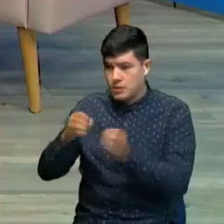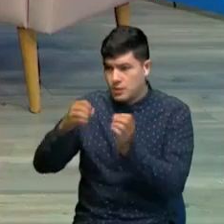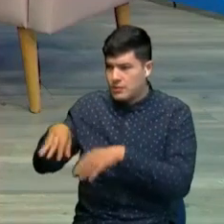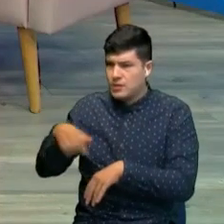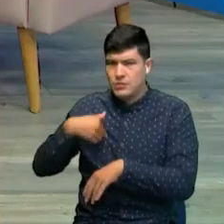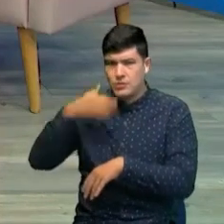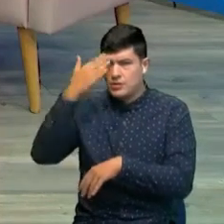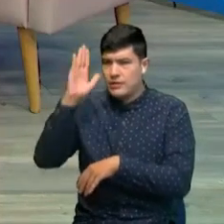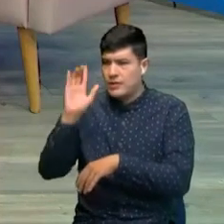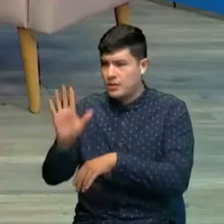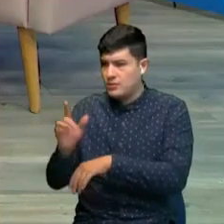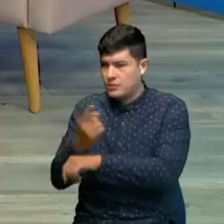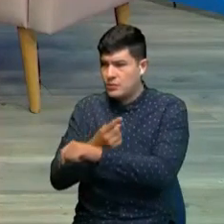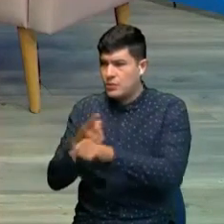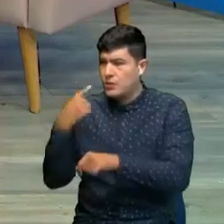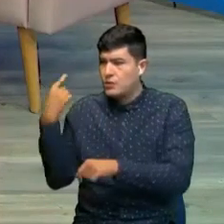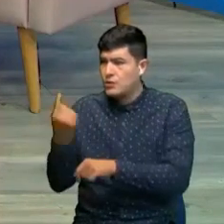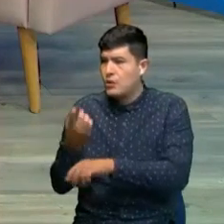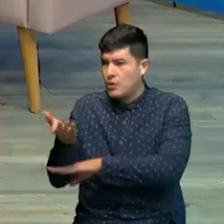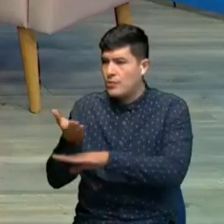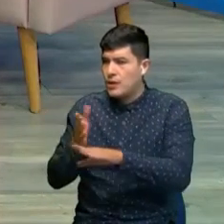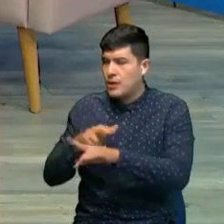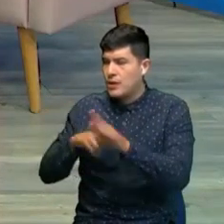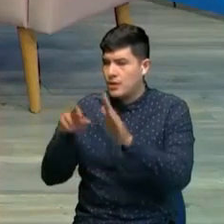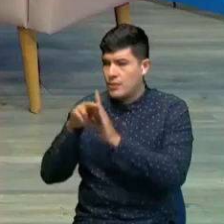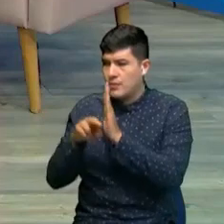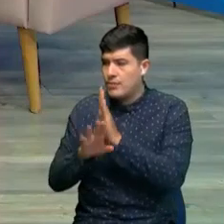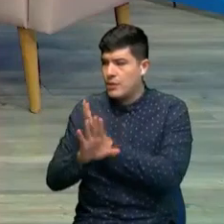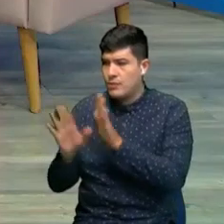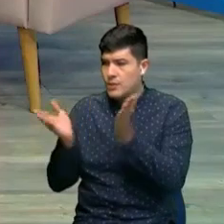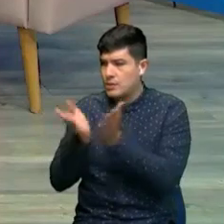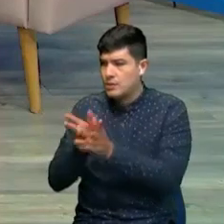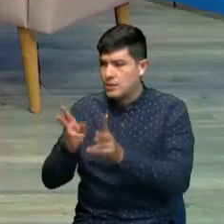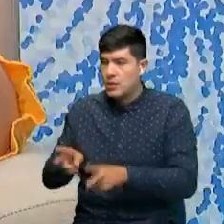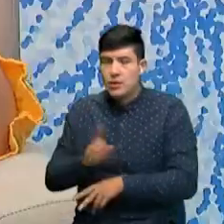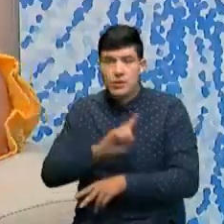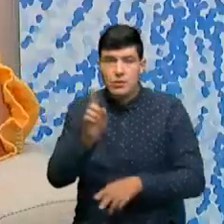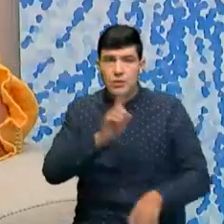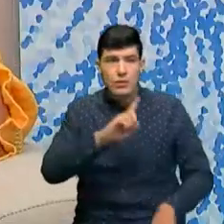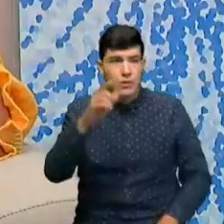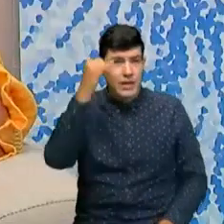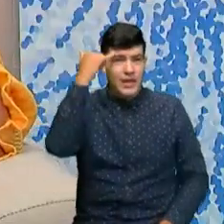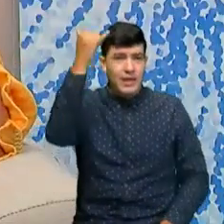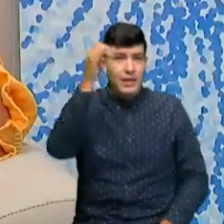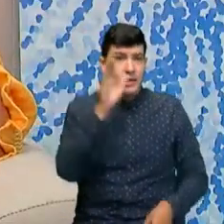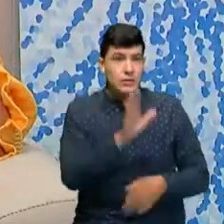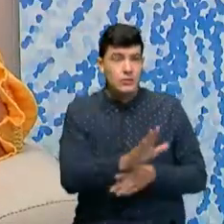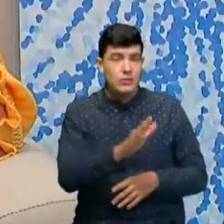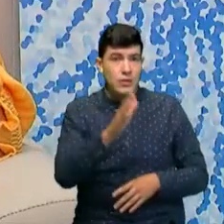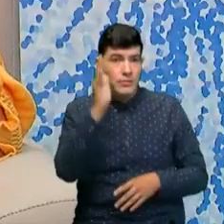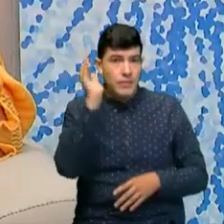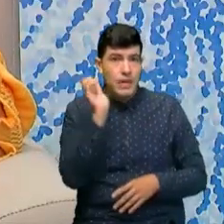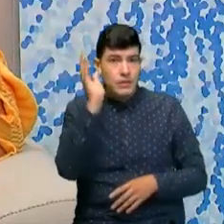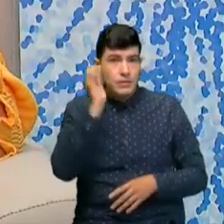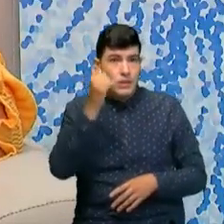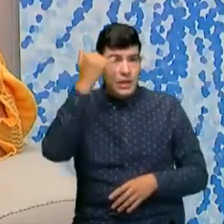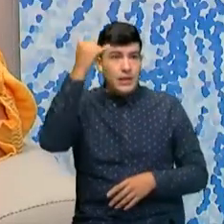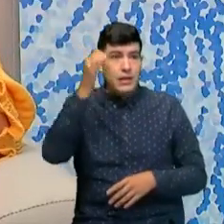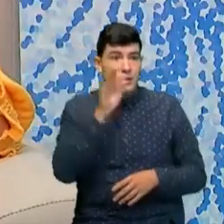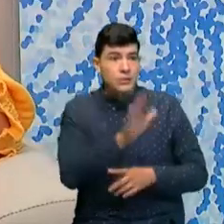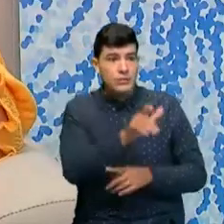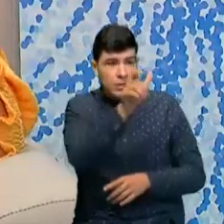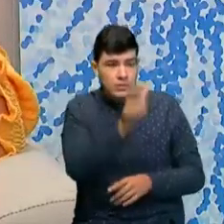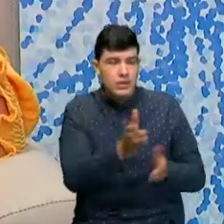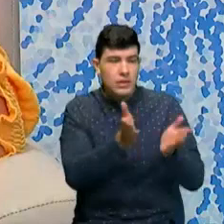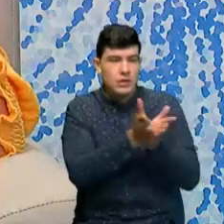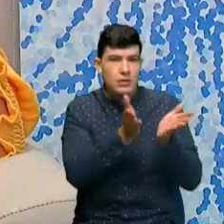el tema de las horas, creí, claro, que solamente era el requerimiento estar estudiando. No, la idea para la pensión, sí. La idea es que él por estar